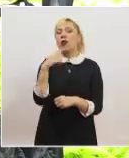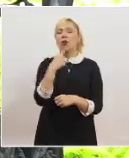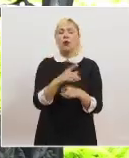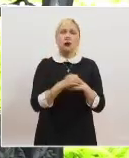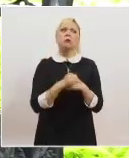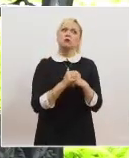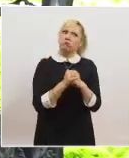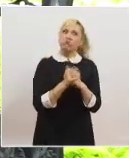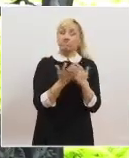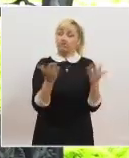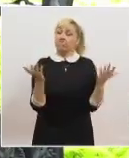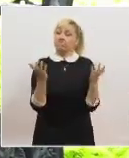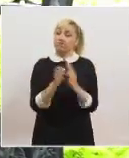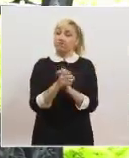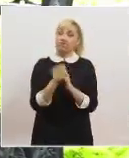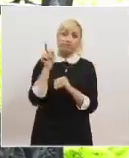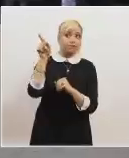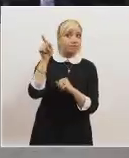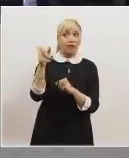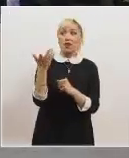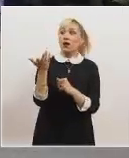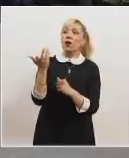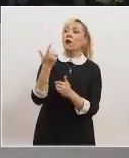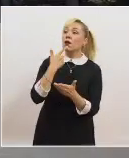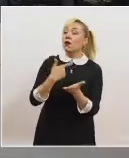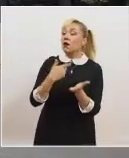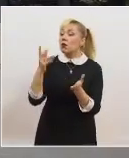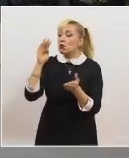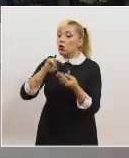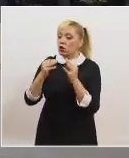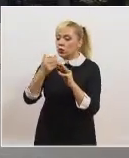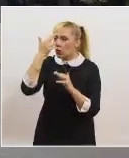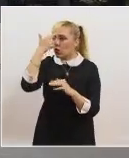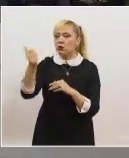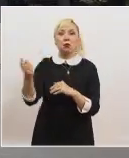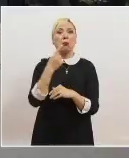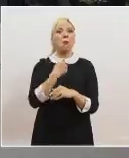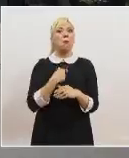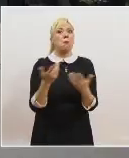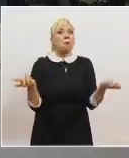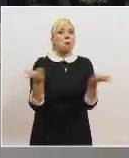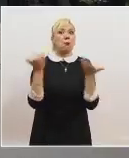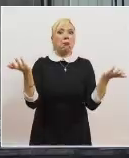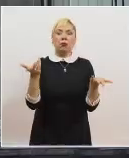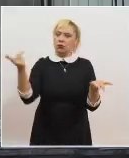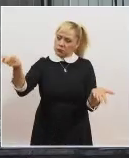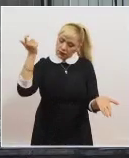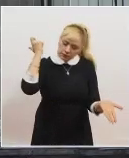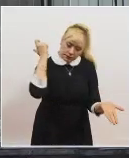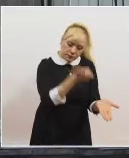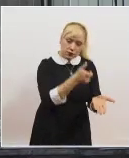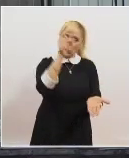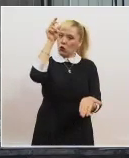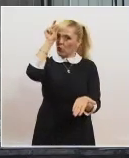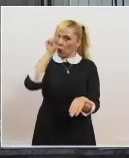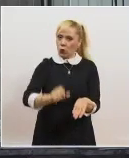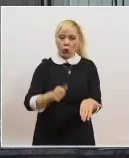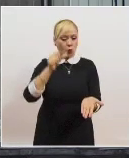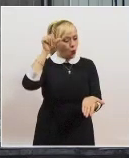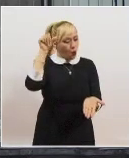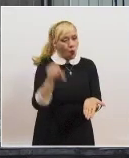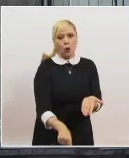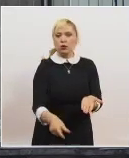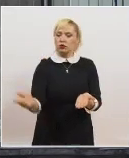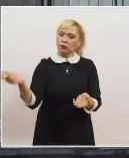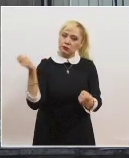en este sentido que la autoridad no justificó la decisión de suspender el pago de dicha pensión, un motivo por el cual